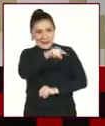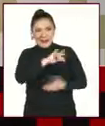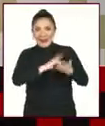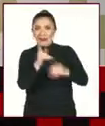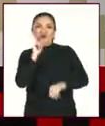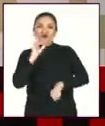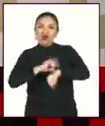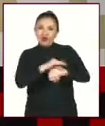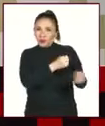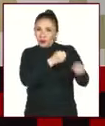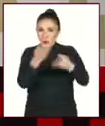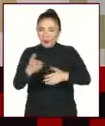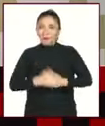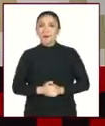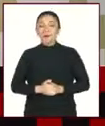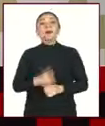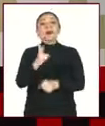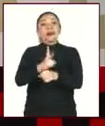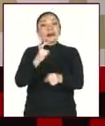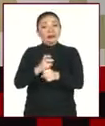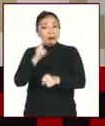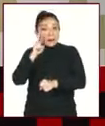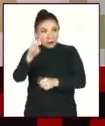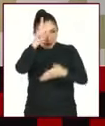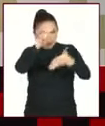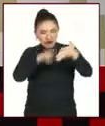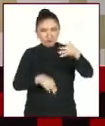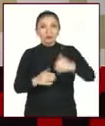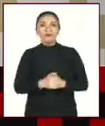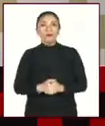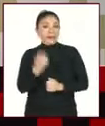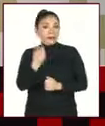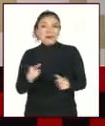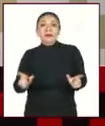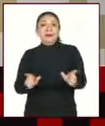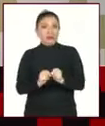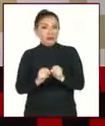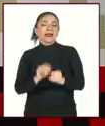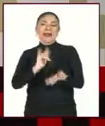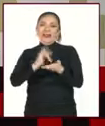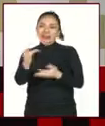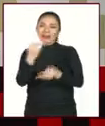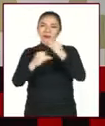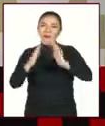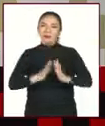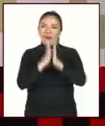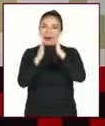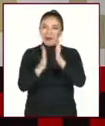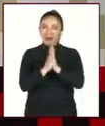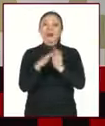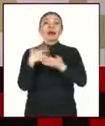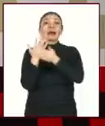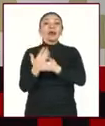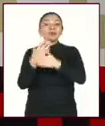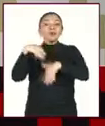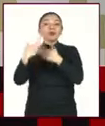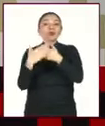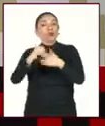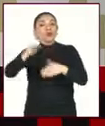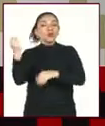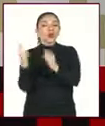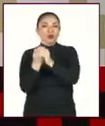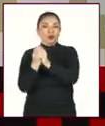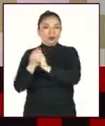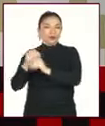especialista. Les invitamos a explorarlos. Con esto finalizamos y agradecemos su participación y les esperamos en el próximo seminario virtual